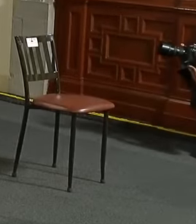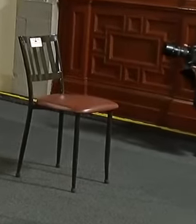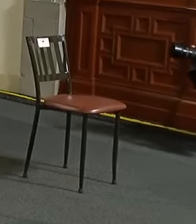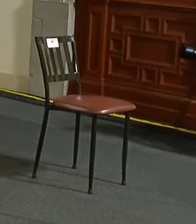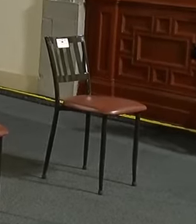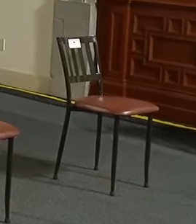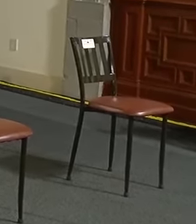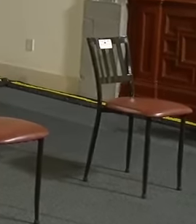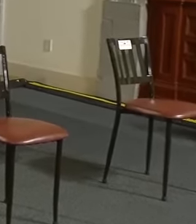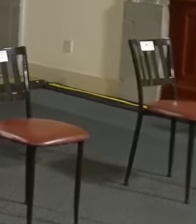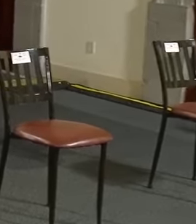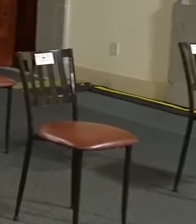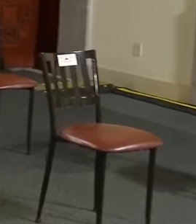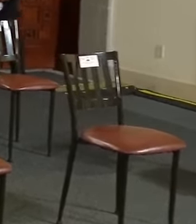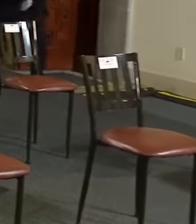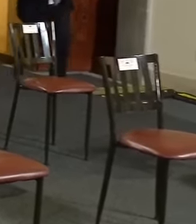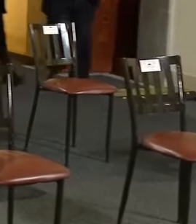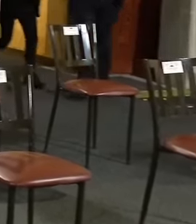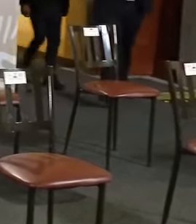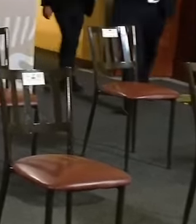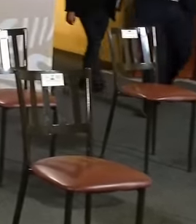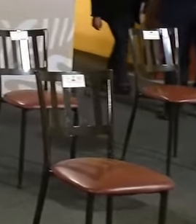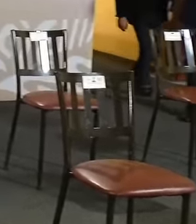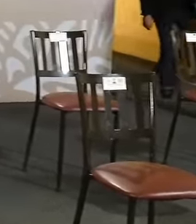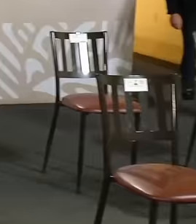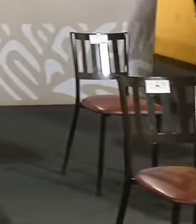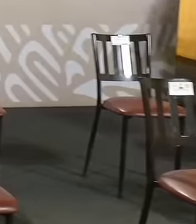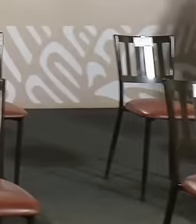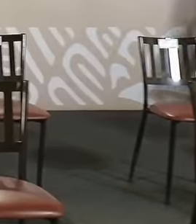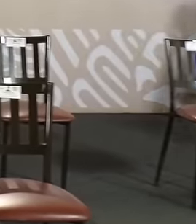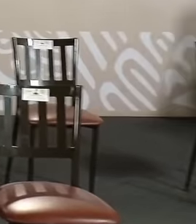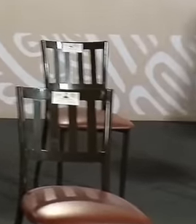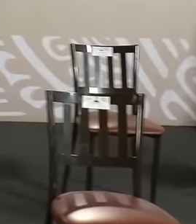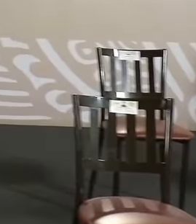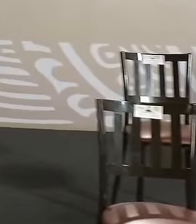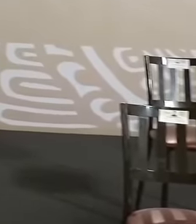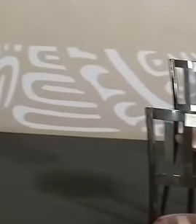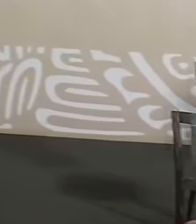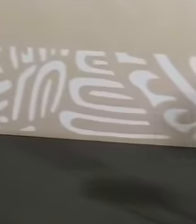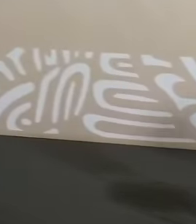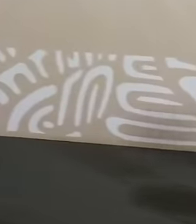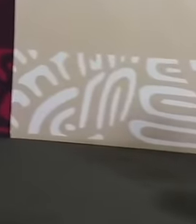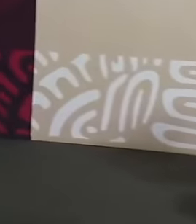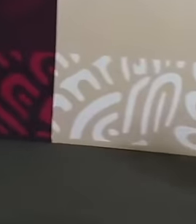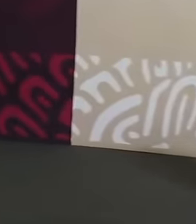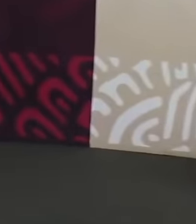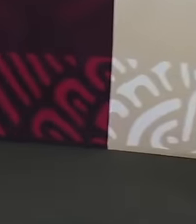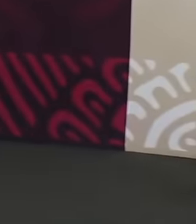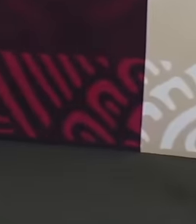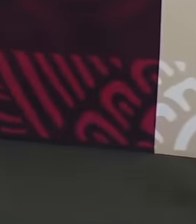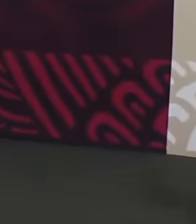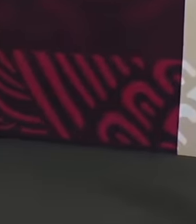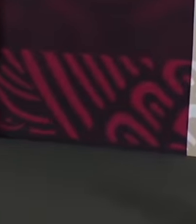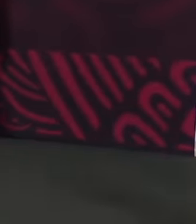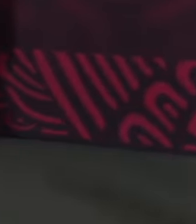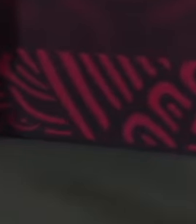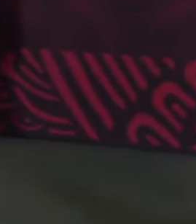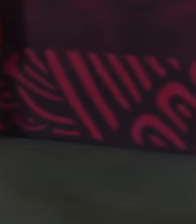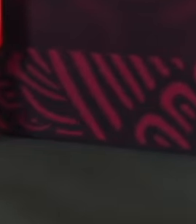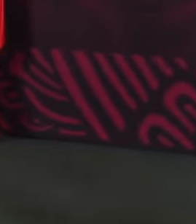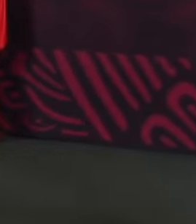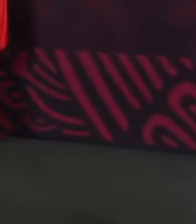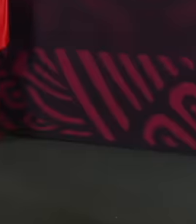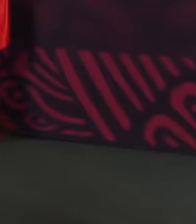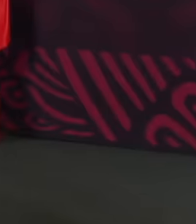En la garganta y con un rostro melancólico, pero con un corazón alegre, se despide el presidente López Obrador